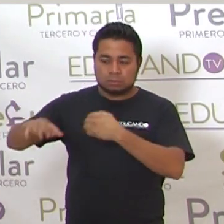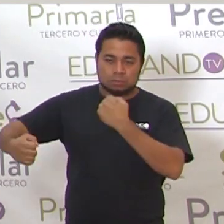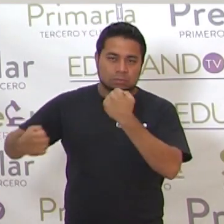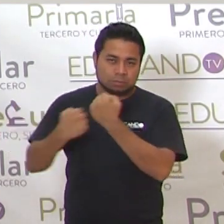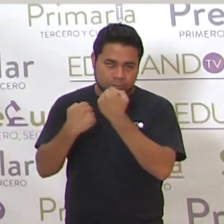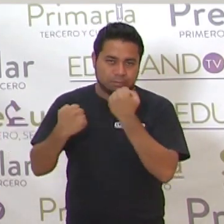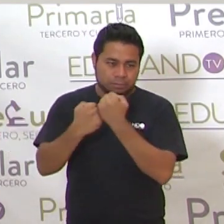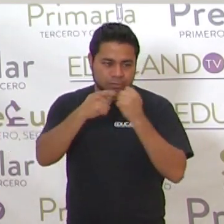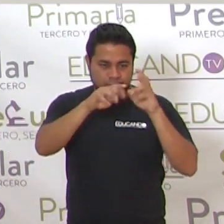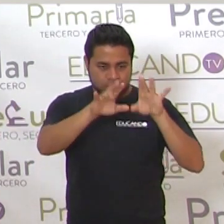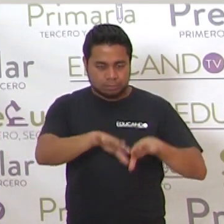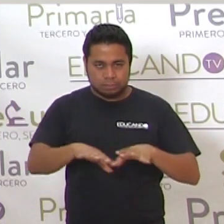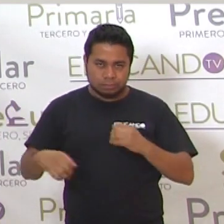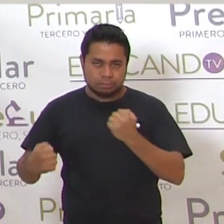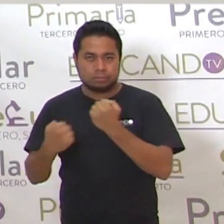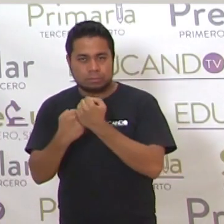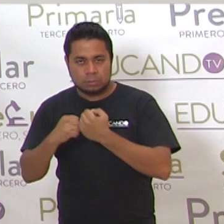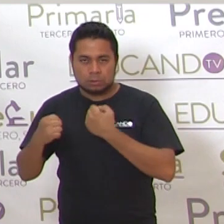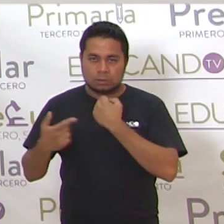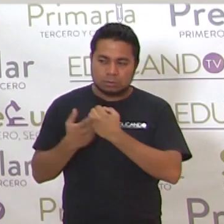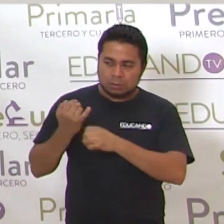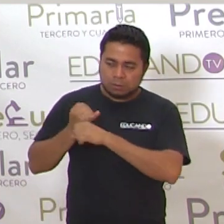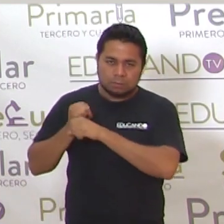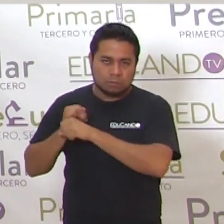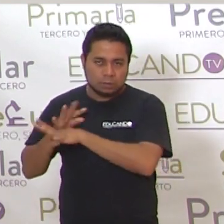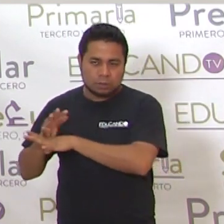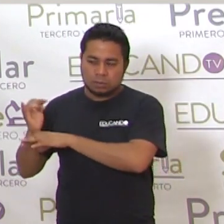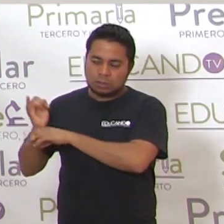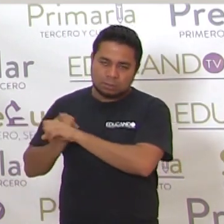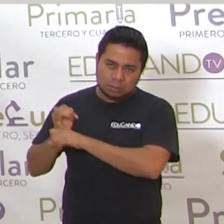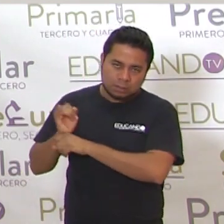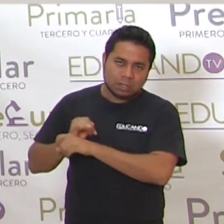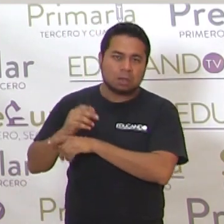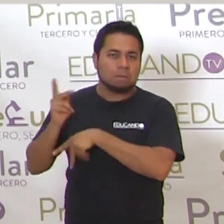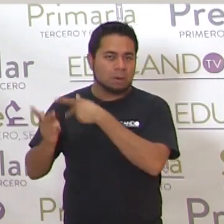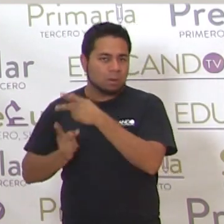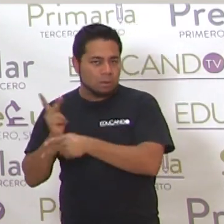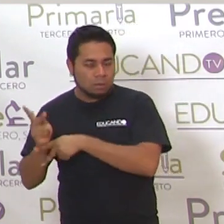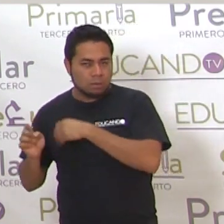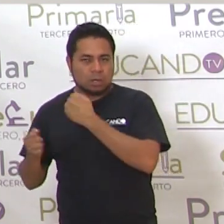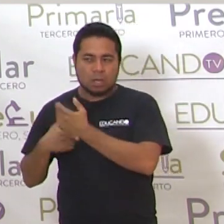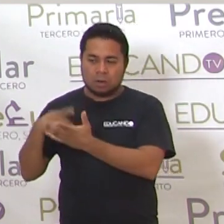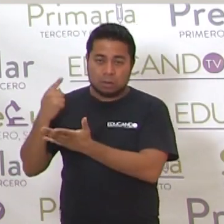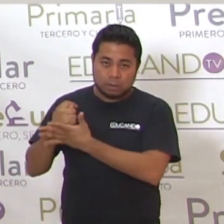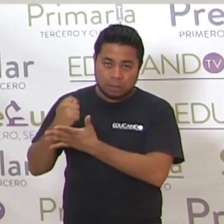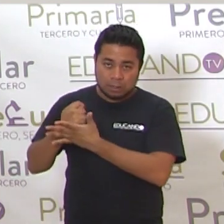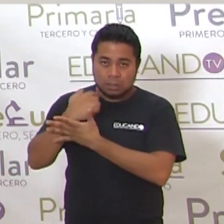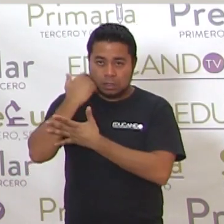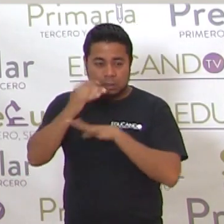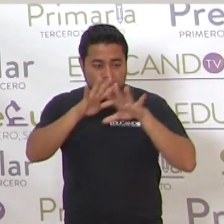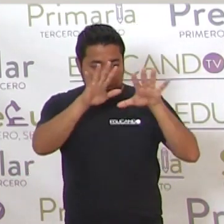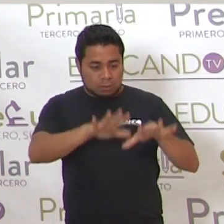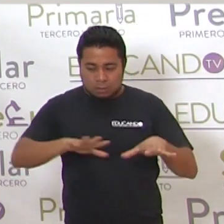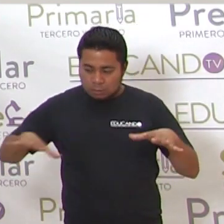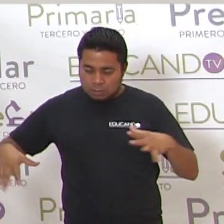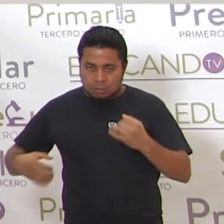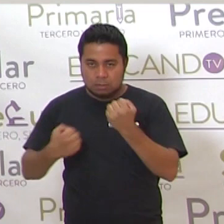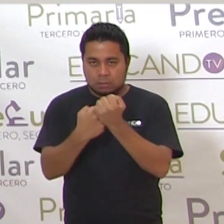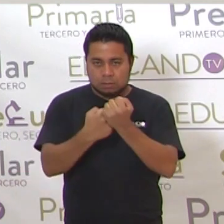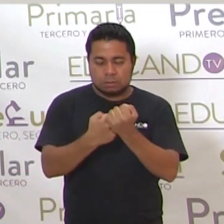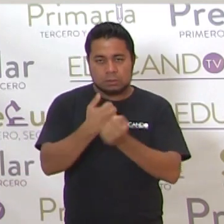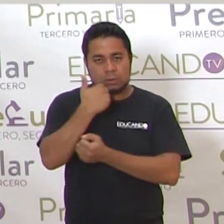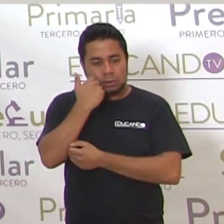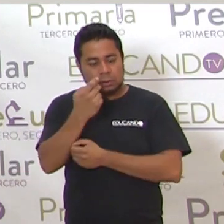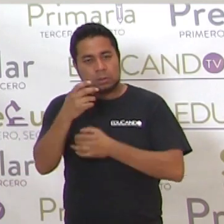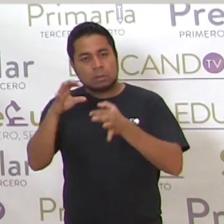escribiendo alguna investigación algún cuestionario alguna tarea que tengas y quieras sus tan sustentar